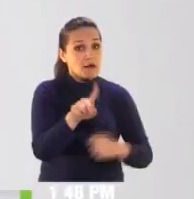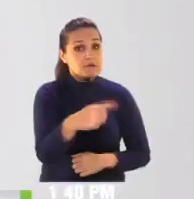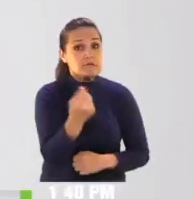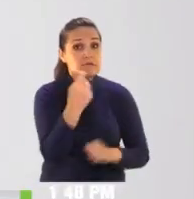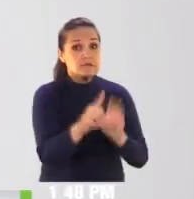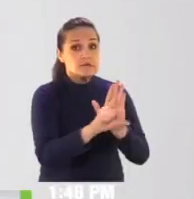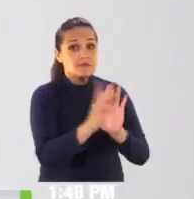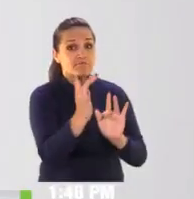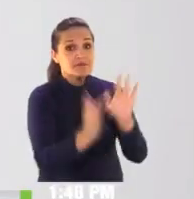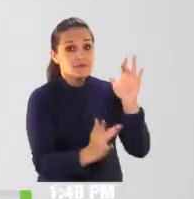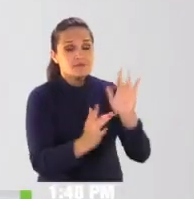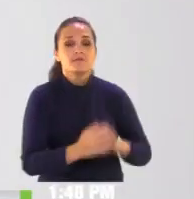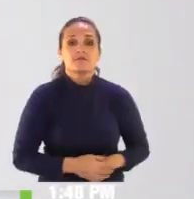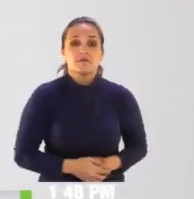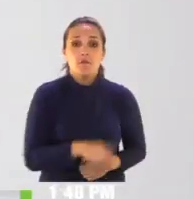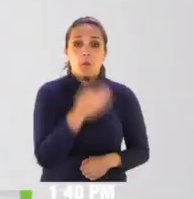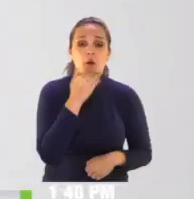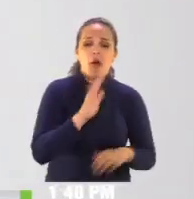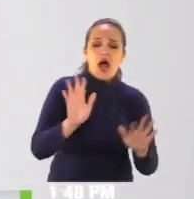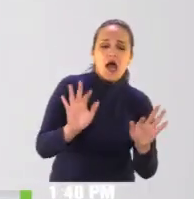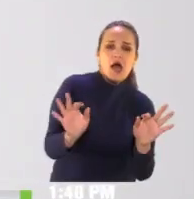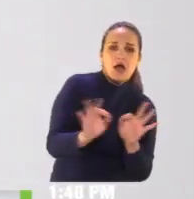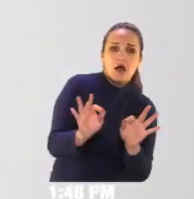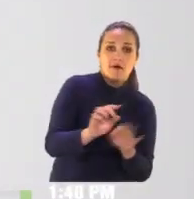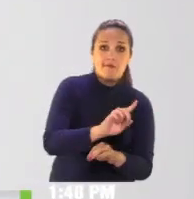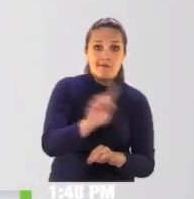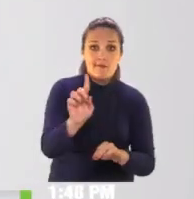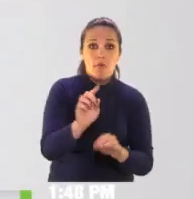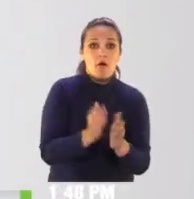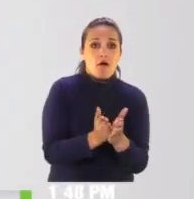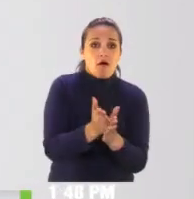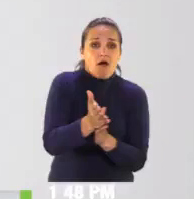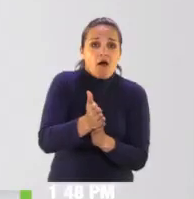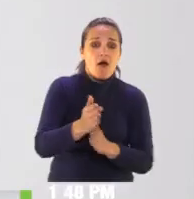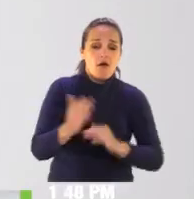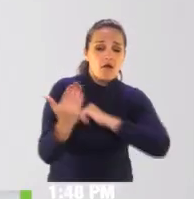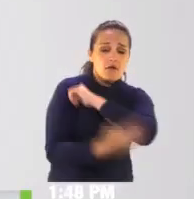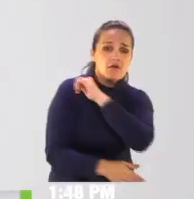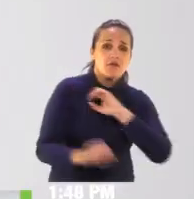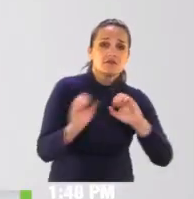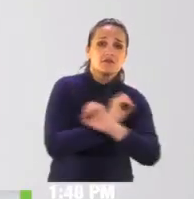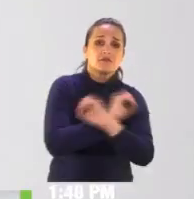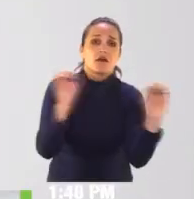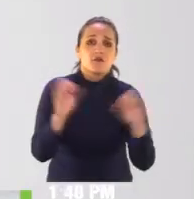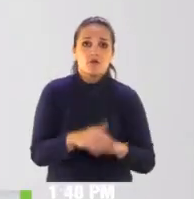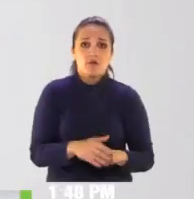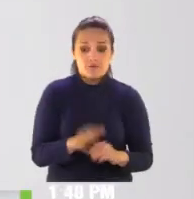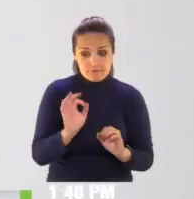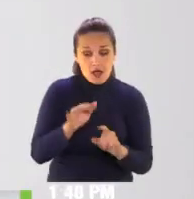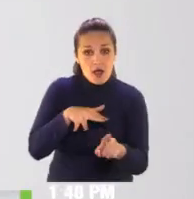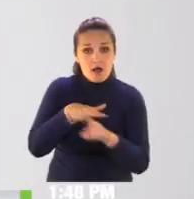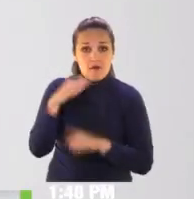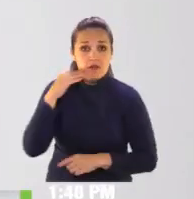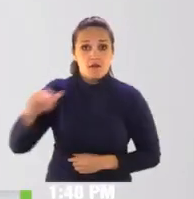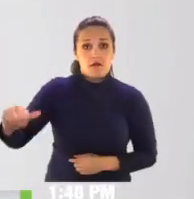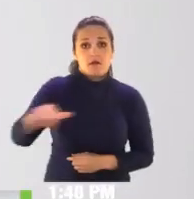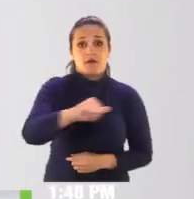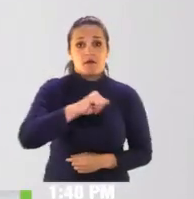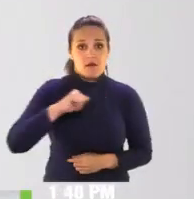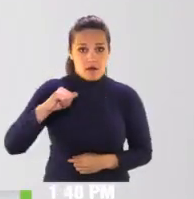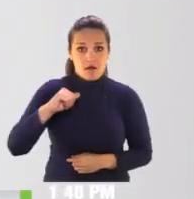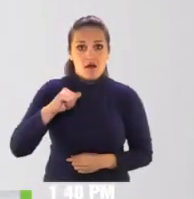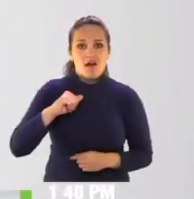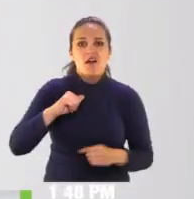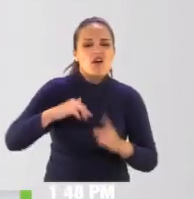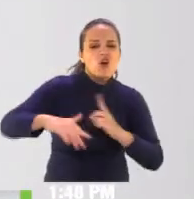Esa desatención podría conducir a que se perpetúe la impunidad en las violencias basadas en género, ocurridas en el contexto